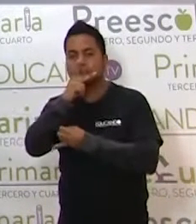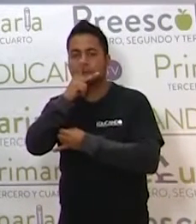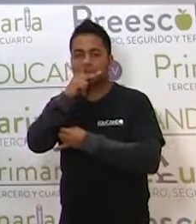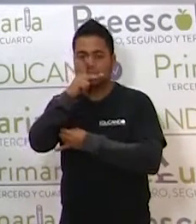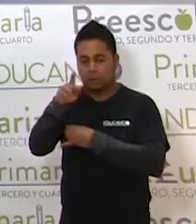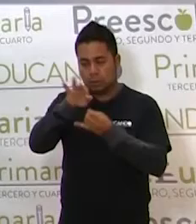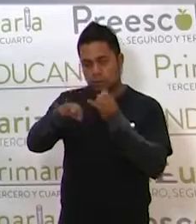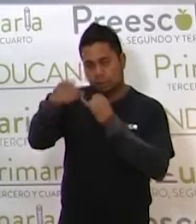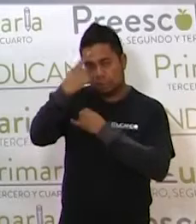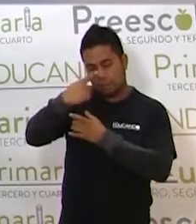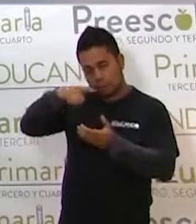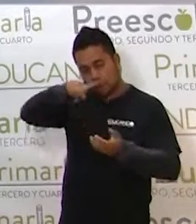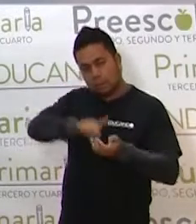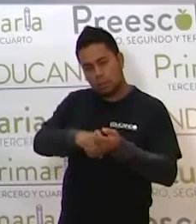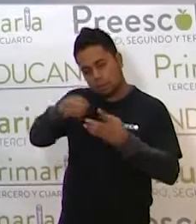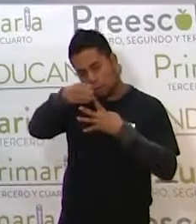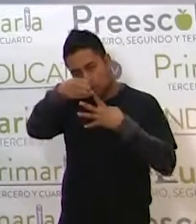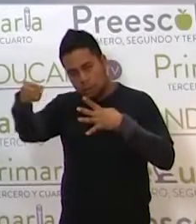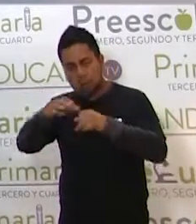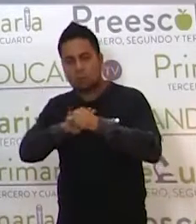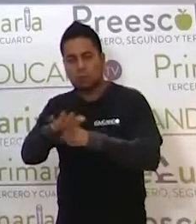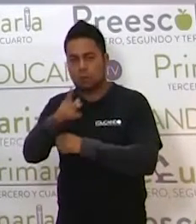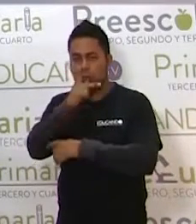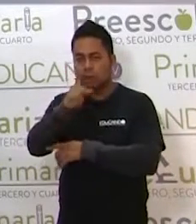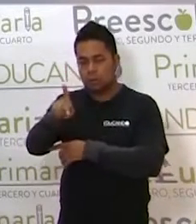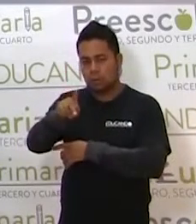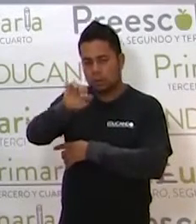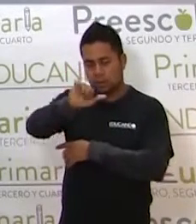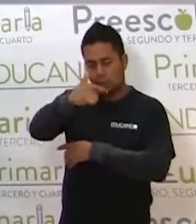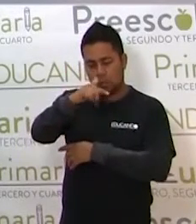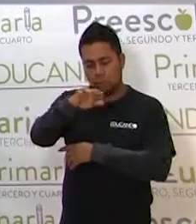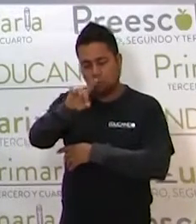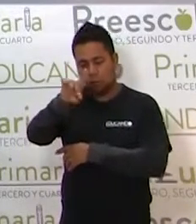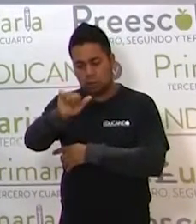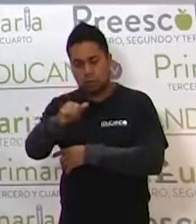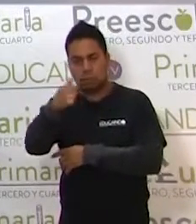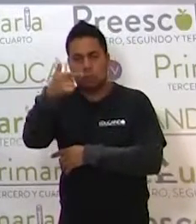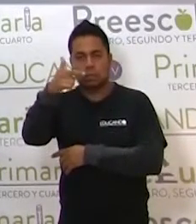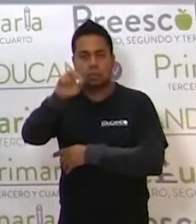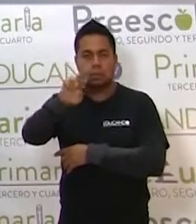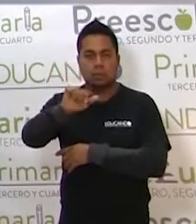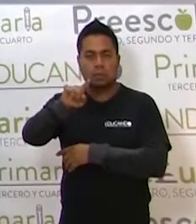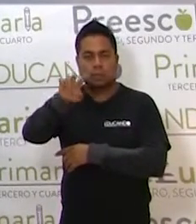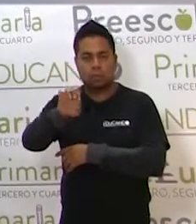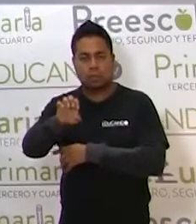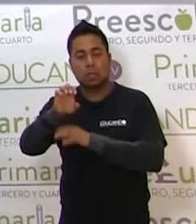tenemos en nuestro verso es una palabra aguda grave o esdrújula